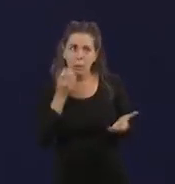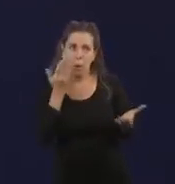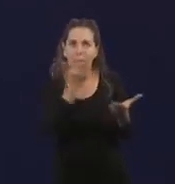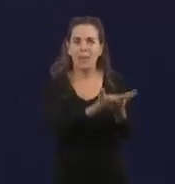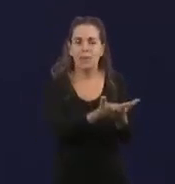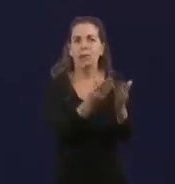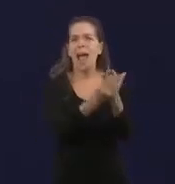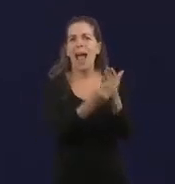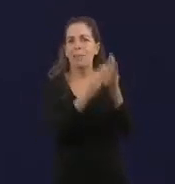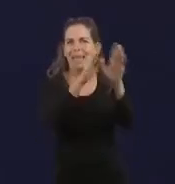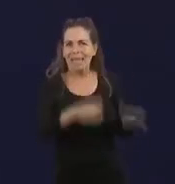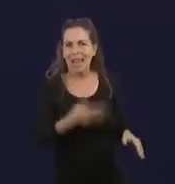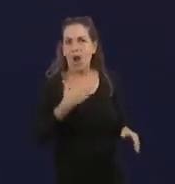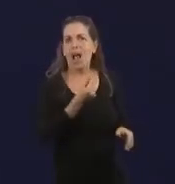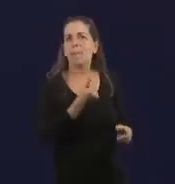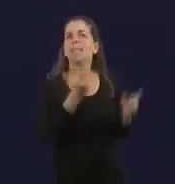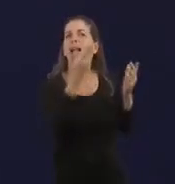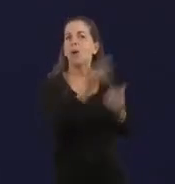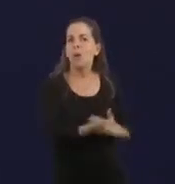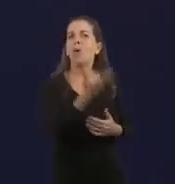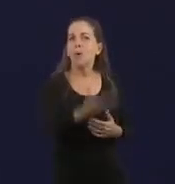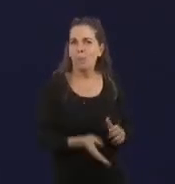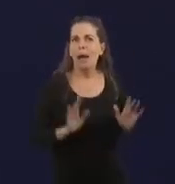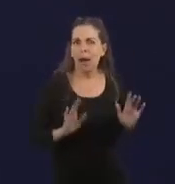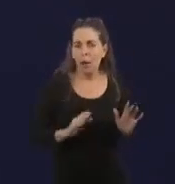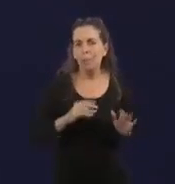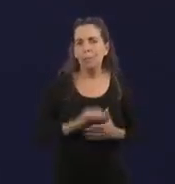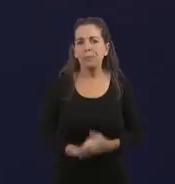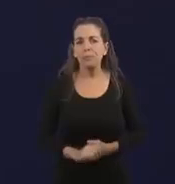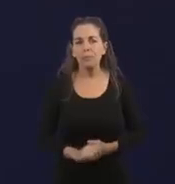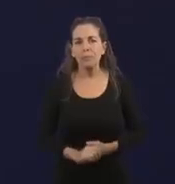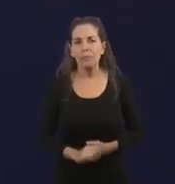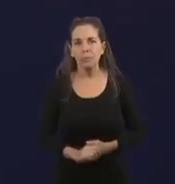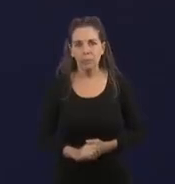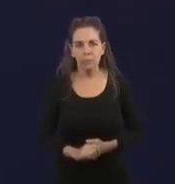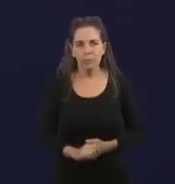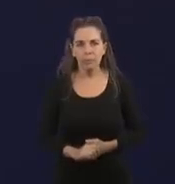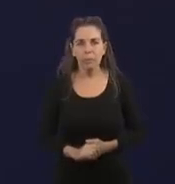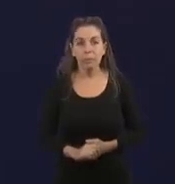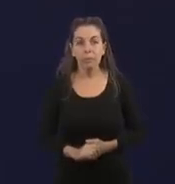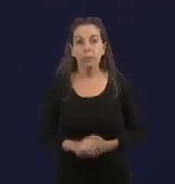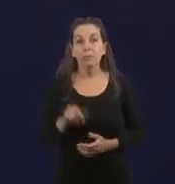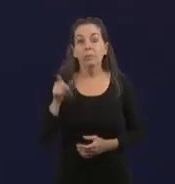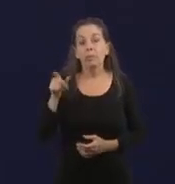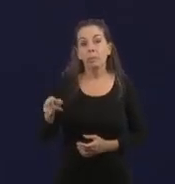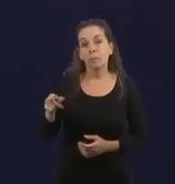Capital Humano, y ya que ha vuelto después de algunos días de recuperación,